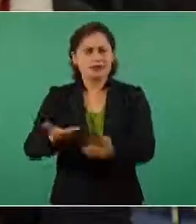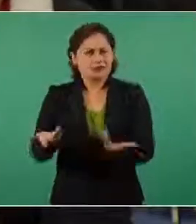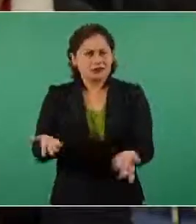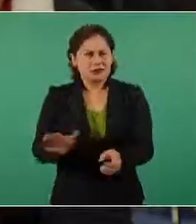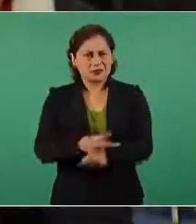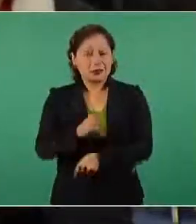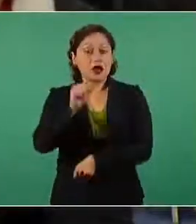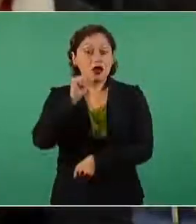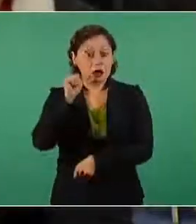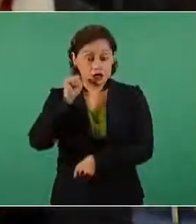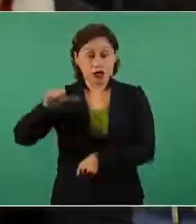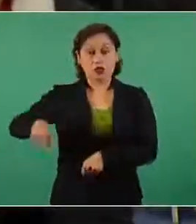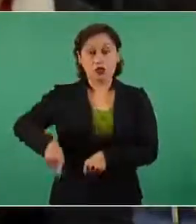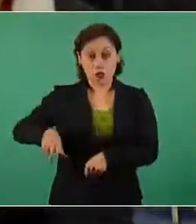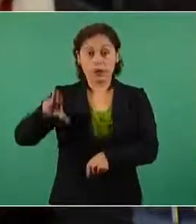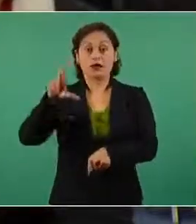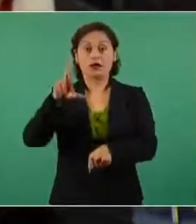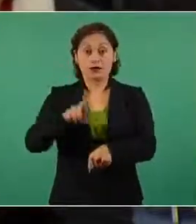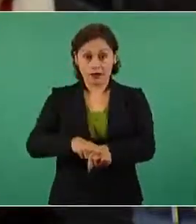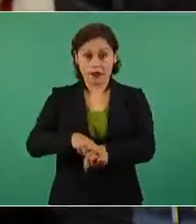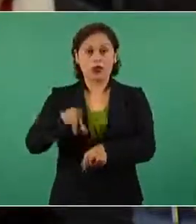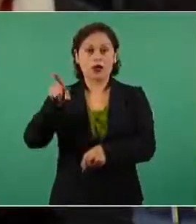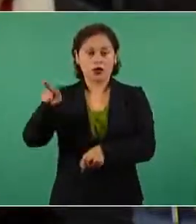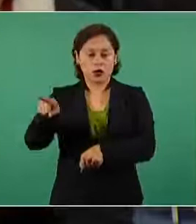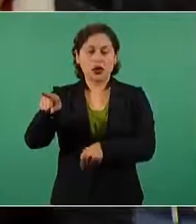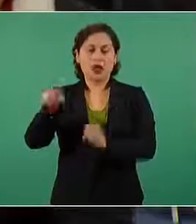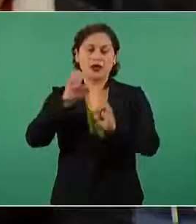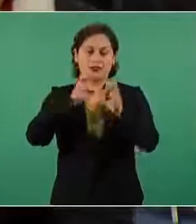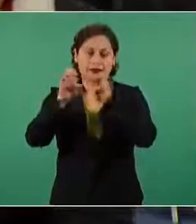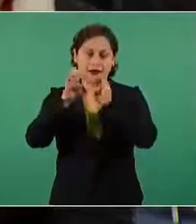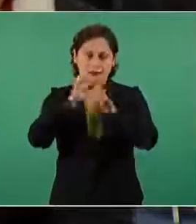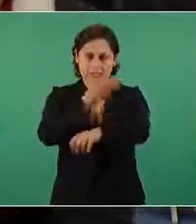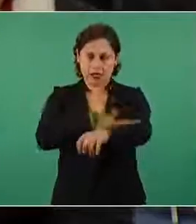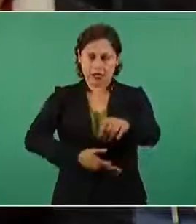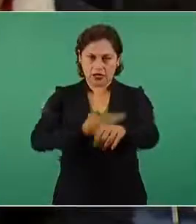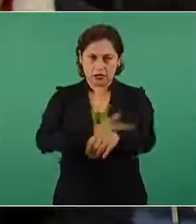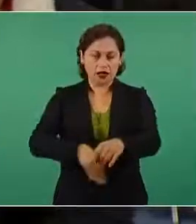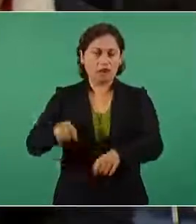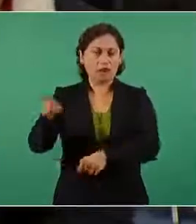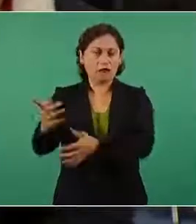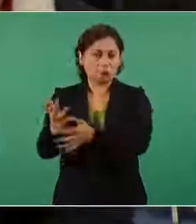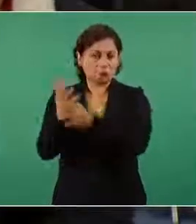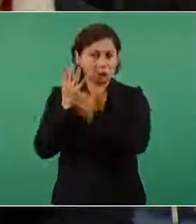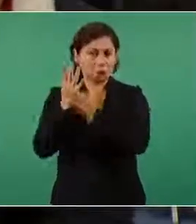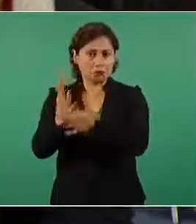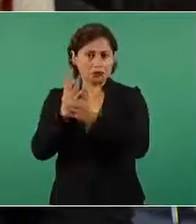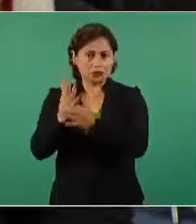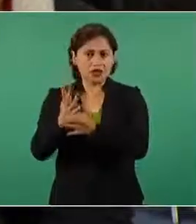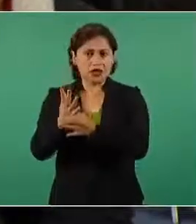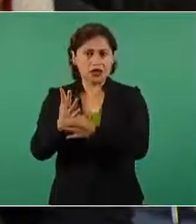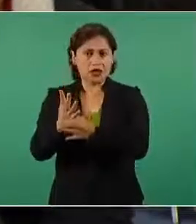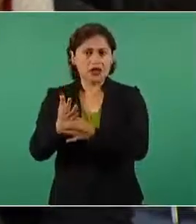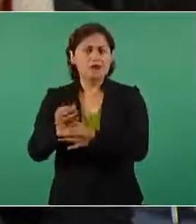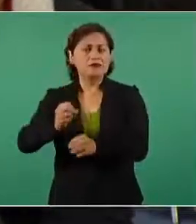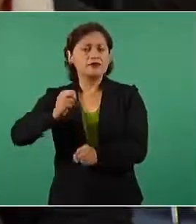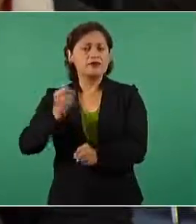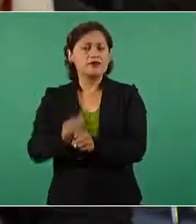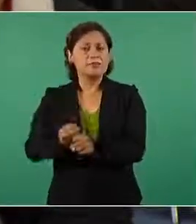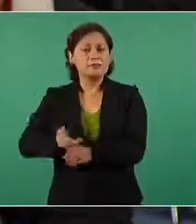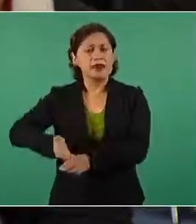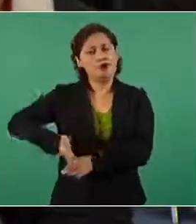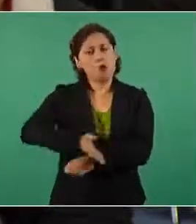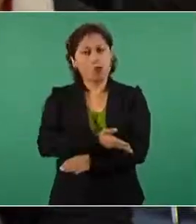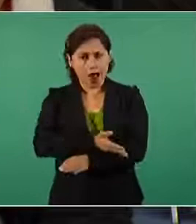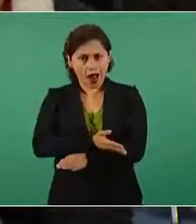el gobernador en una entrevista por la tarde que no había habido una evacuación porque no se había emitido